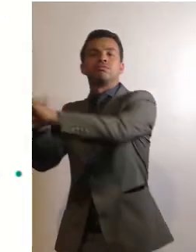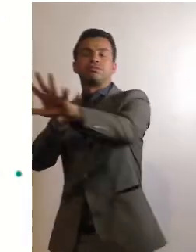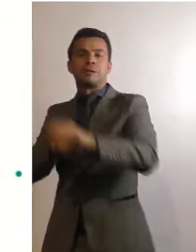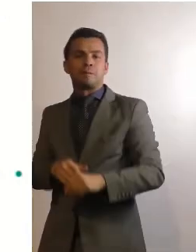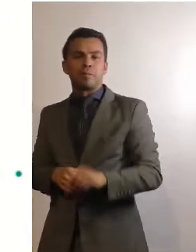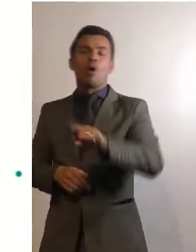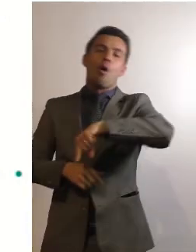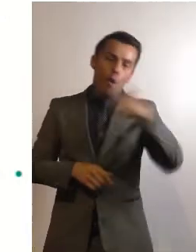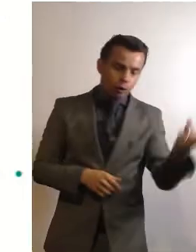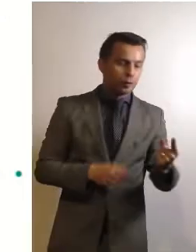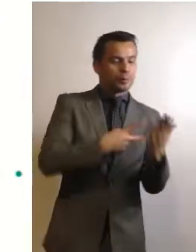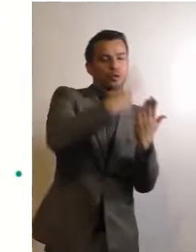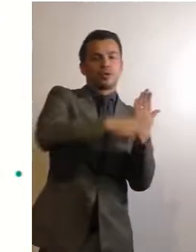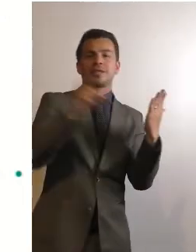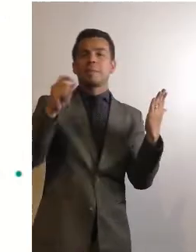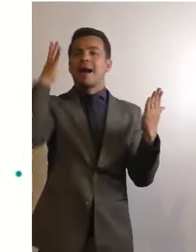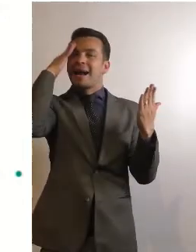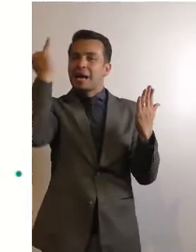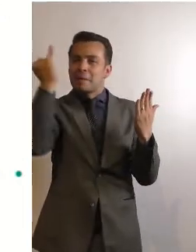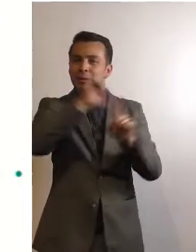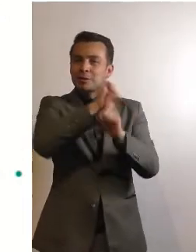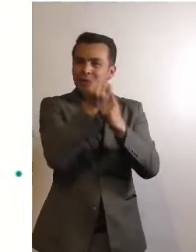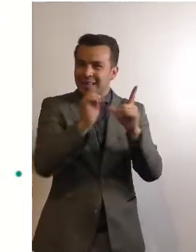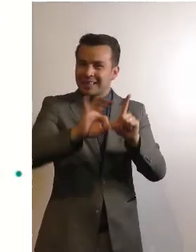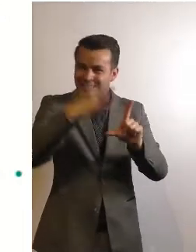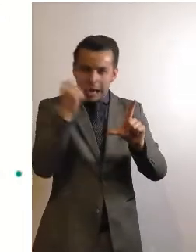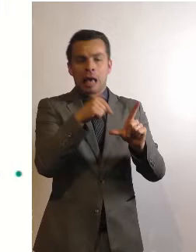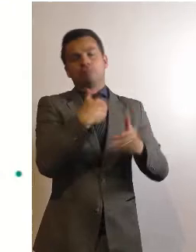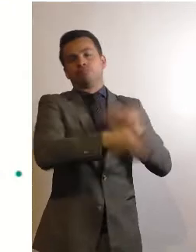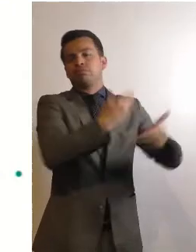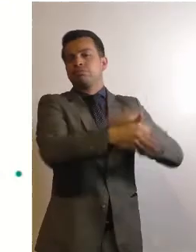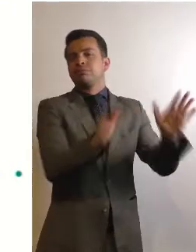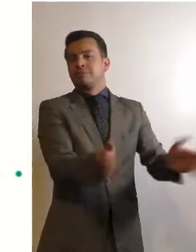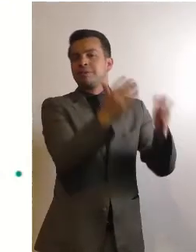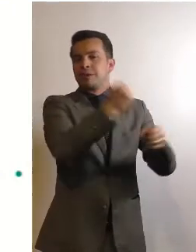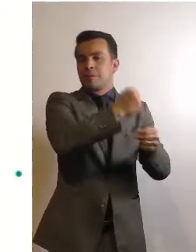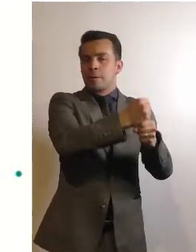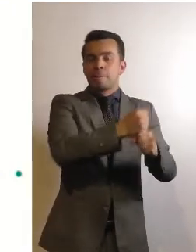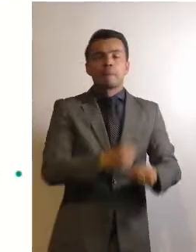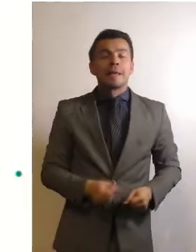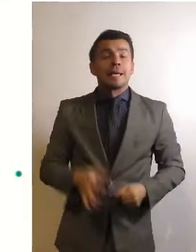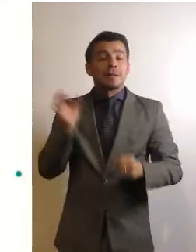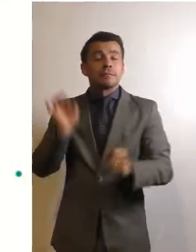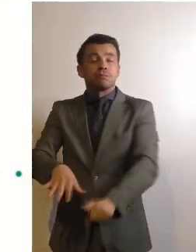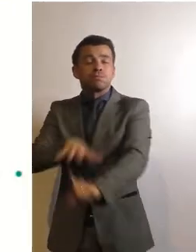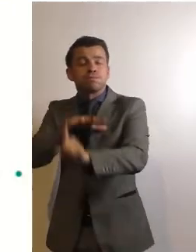está en proceso de ejecución. En total, se han impactado,